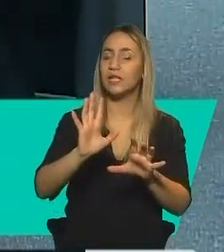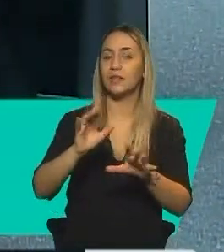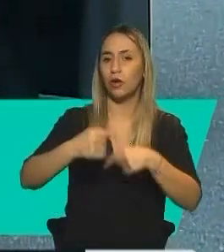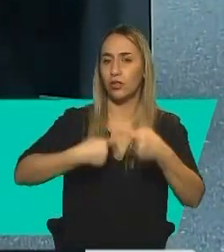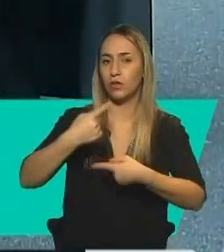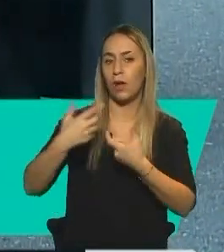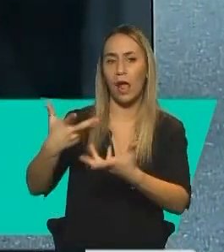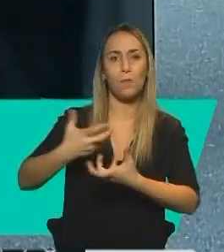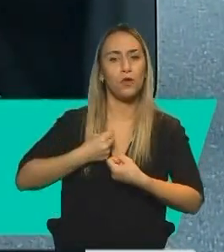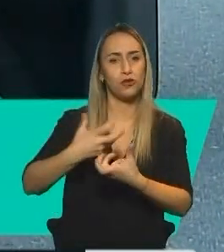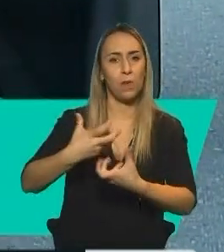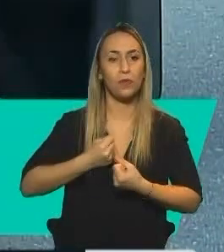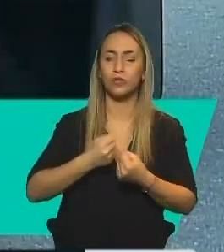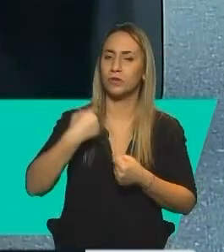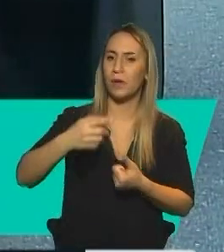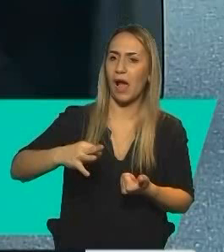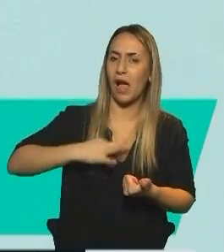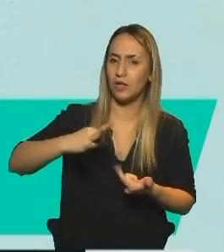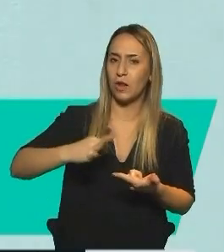tenemos cada año, 18 de julio,